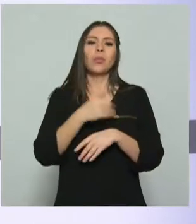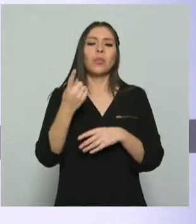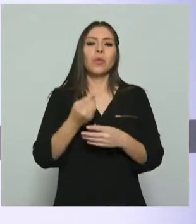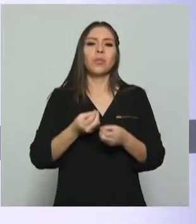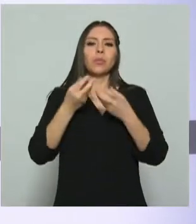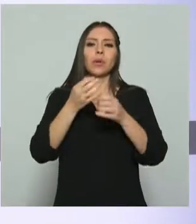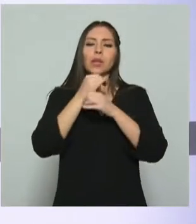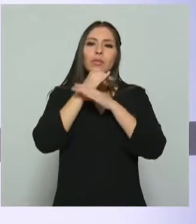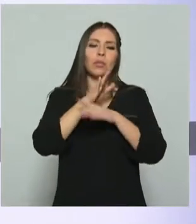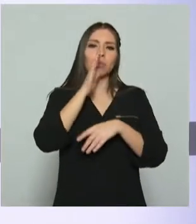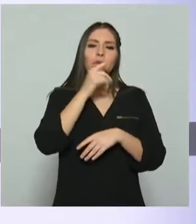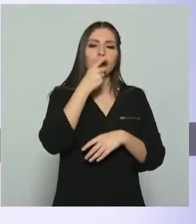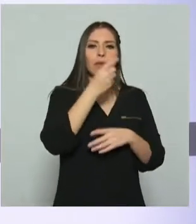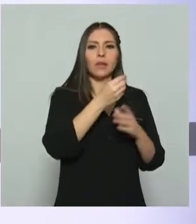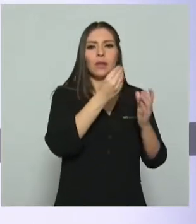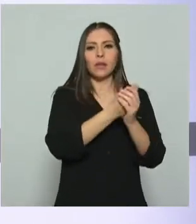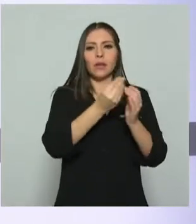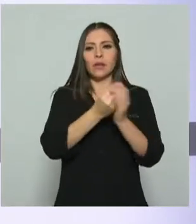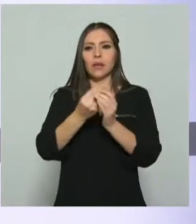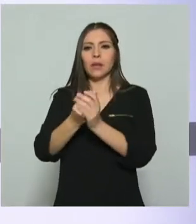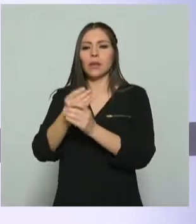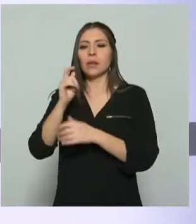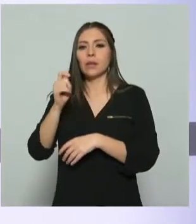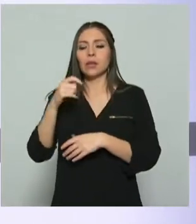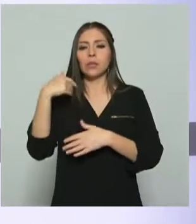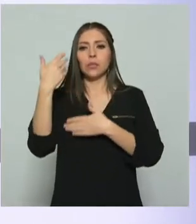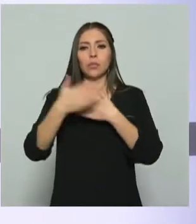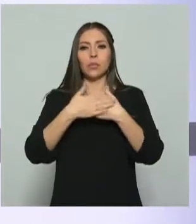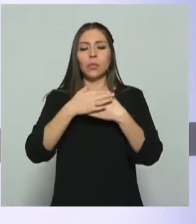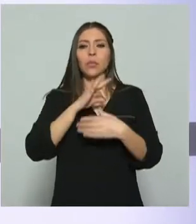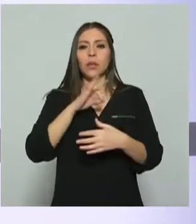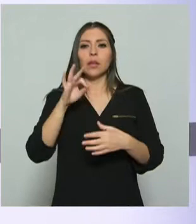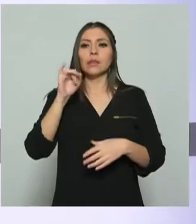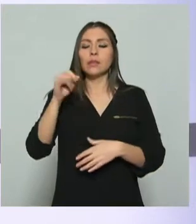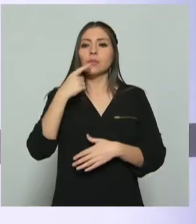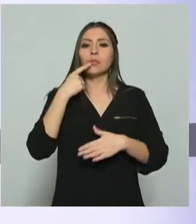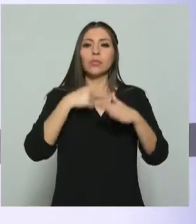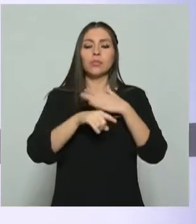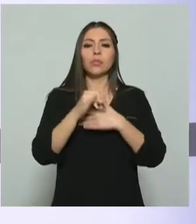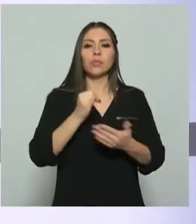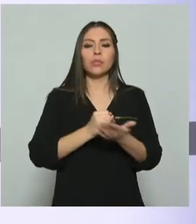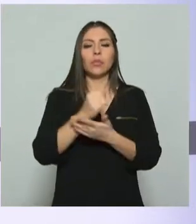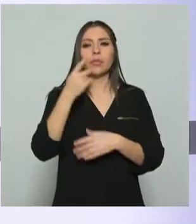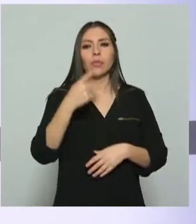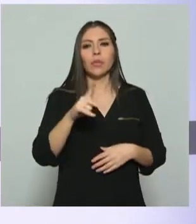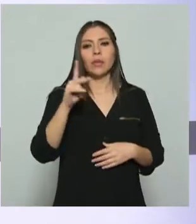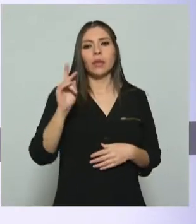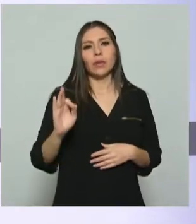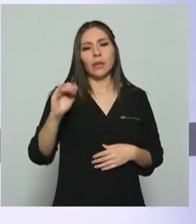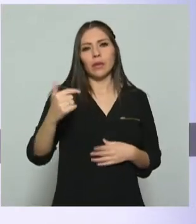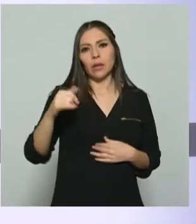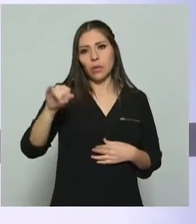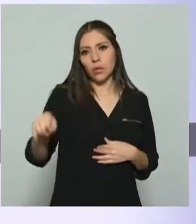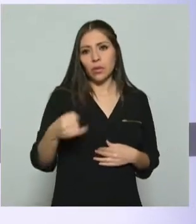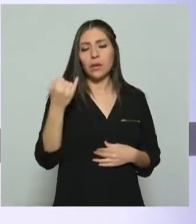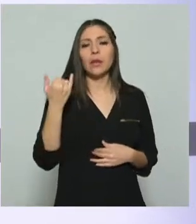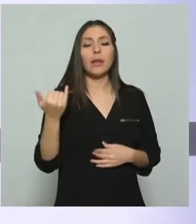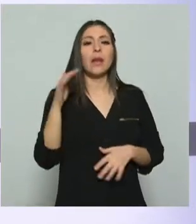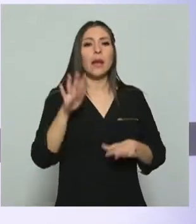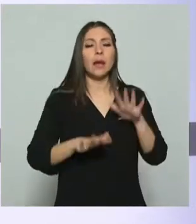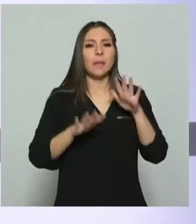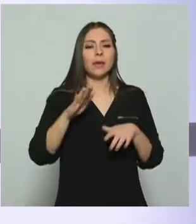los procesos que se van a vincular a proceso en la Procuraduría Capitalina, y que, por ejemplo, incluso